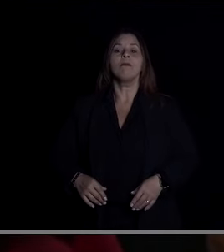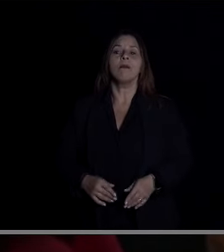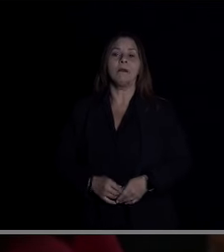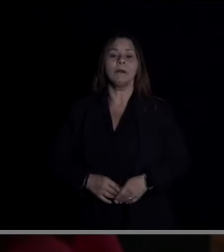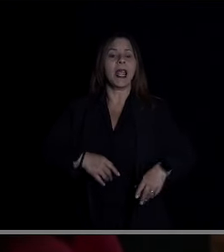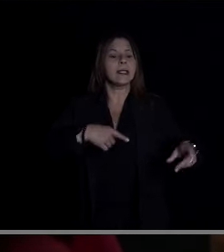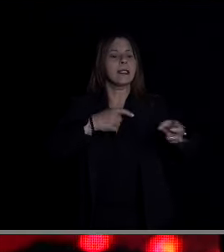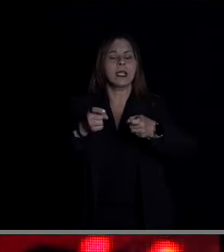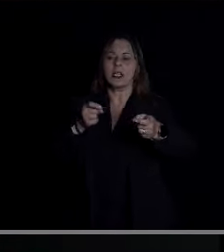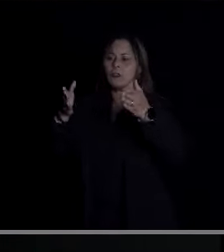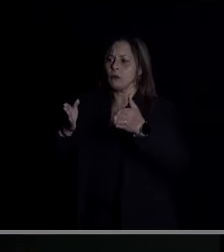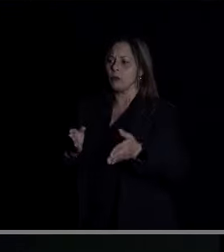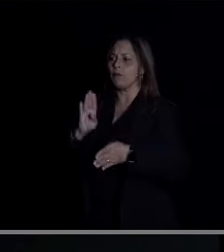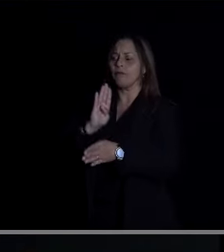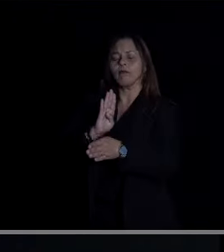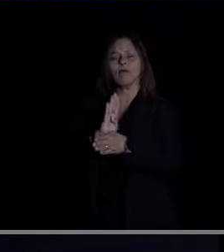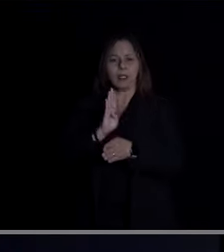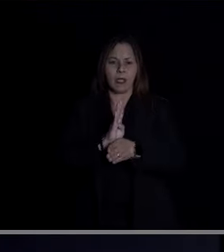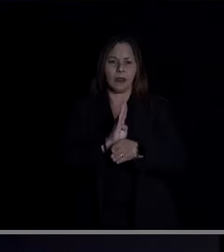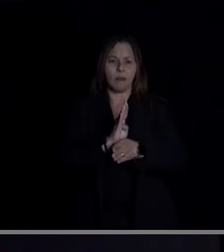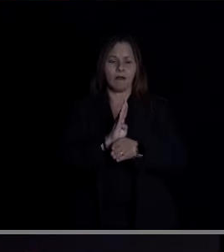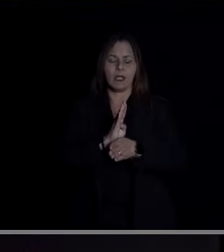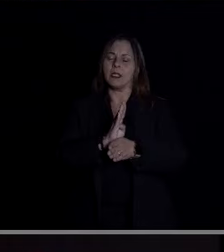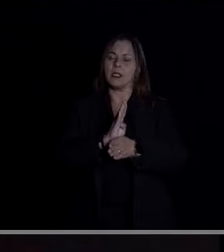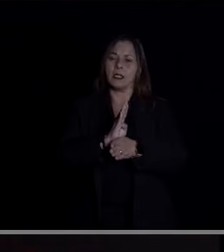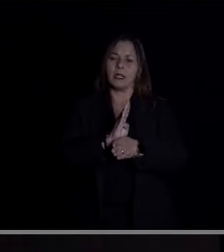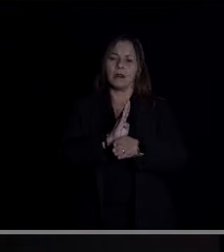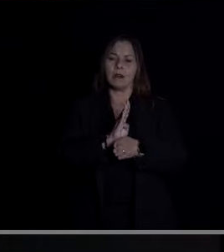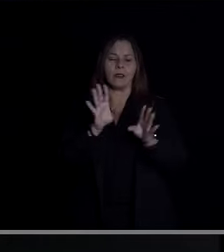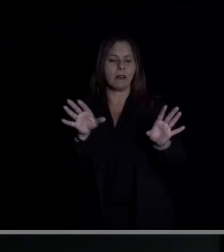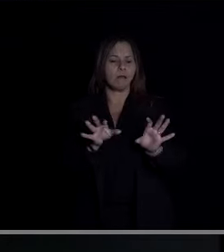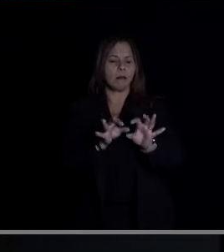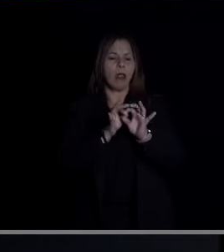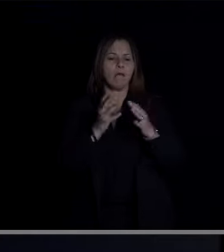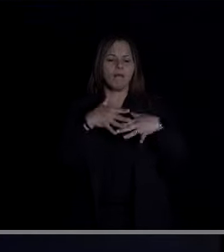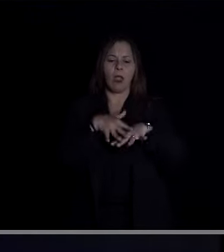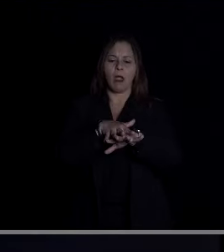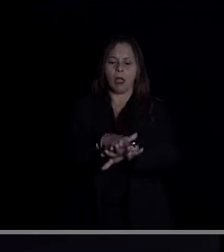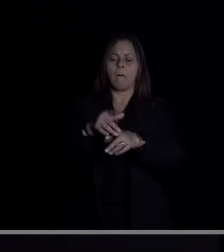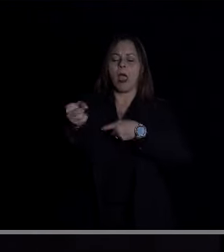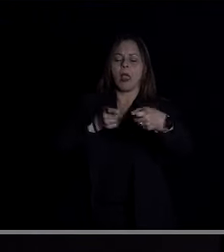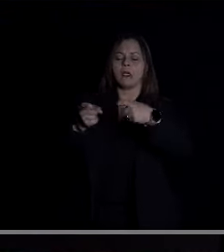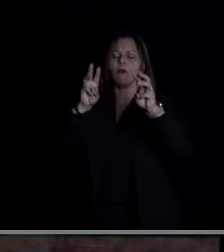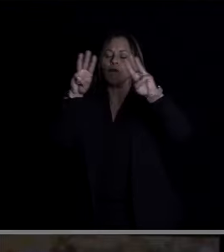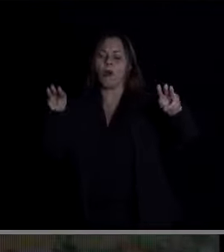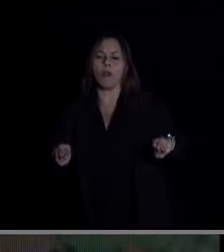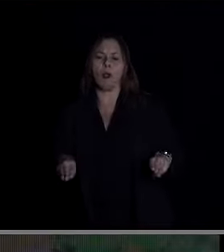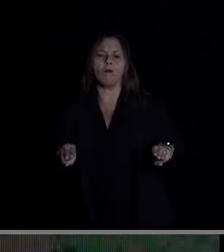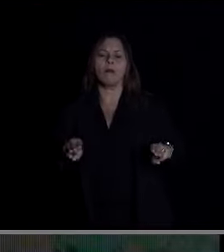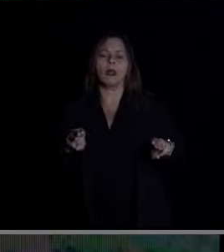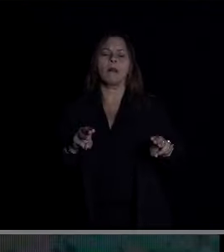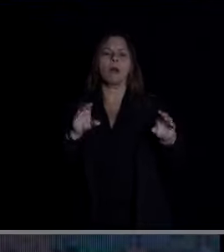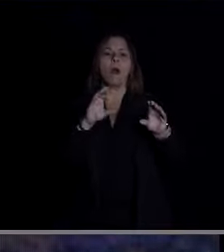Directoras y directores ejecutivos de las siguientes corporaciones afiliadas a la Administración Municipal: